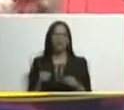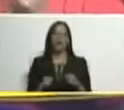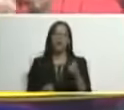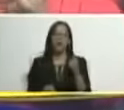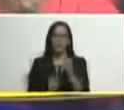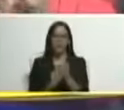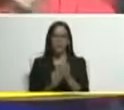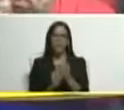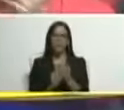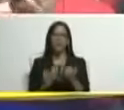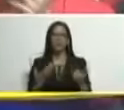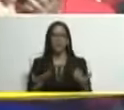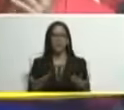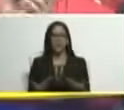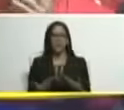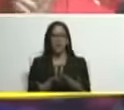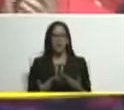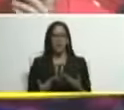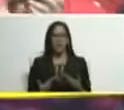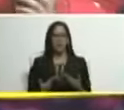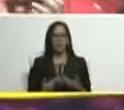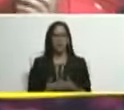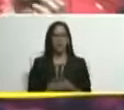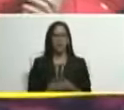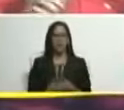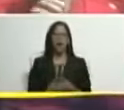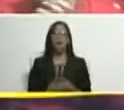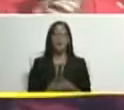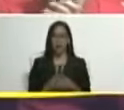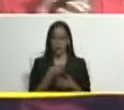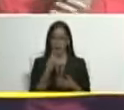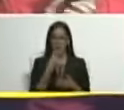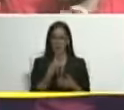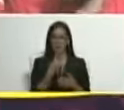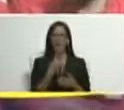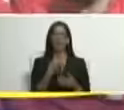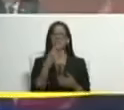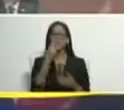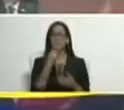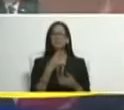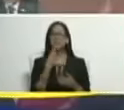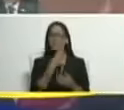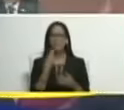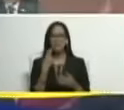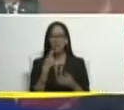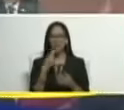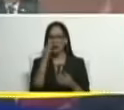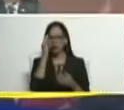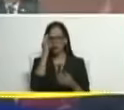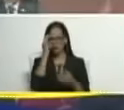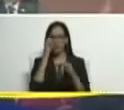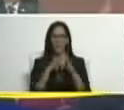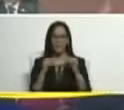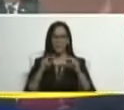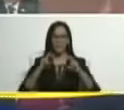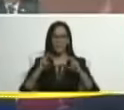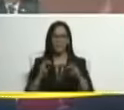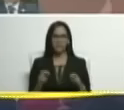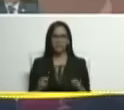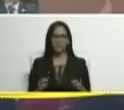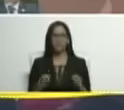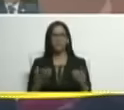apoyo que me dieron, por haber mantenido confidencial toda la investigación, que nos llevó